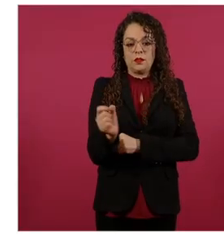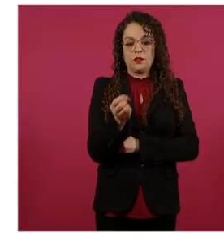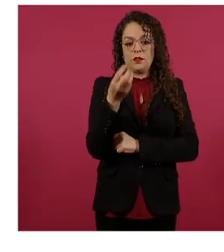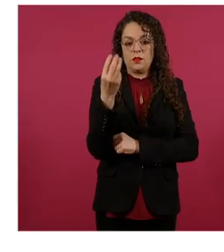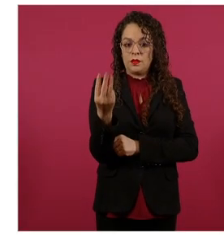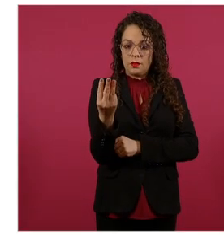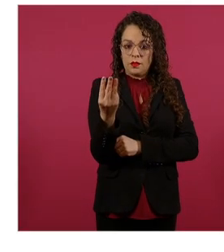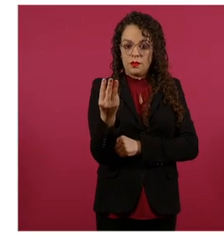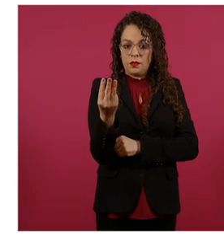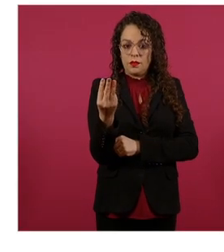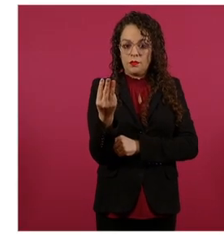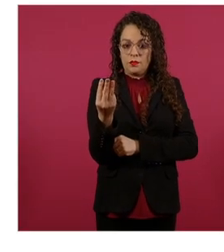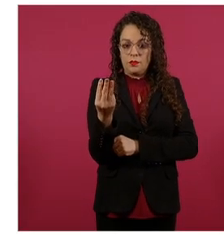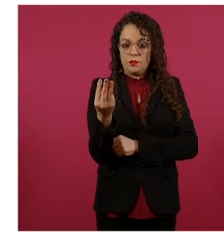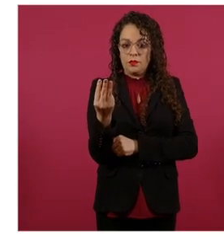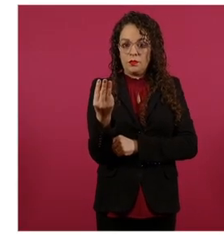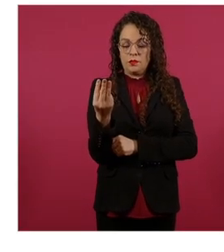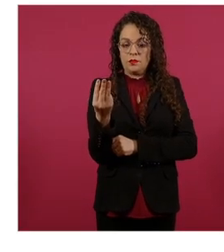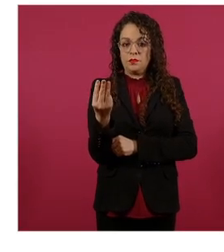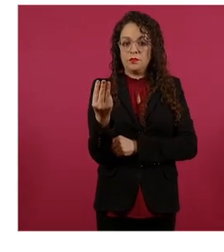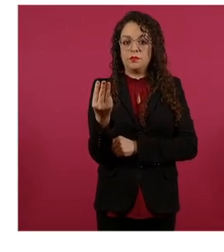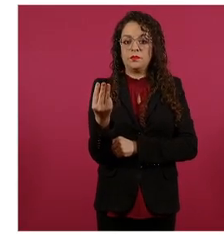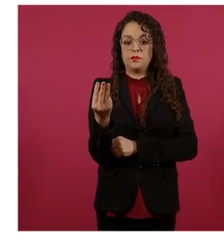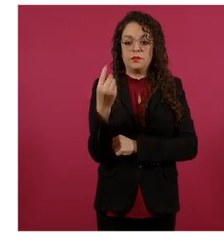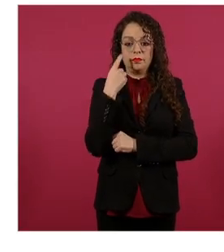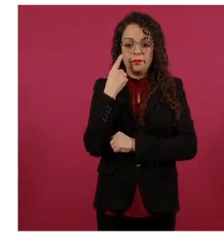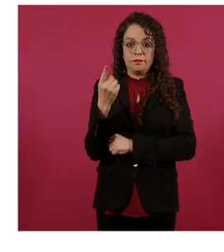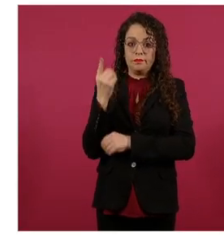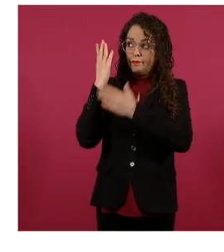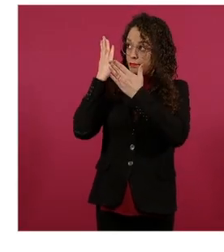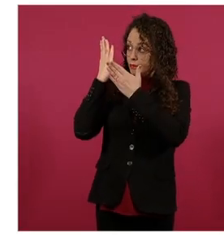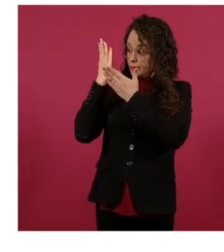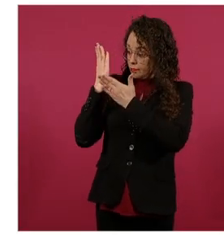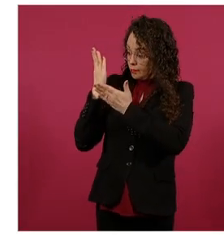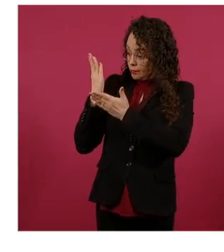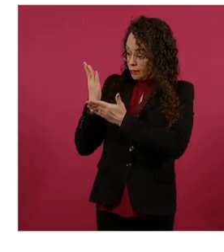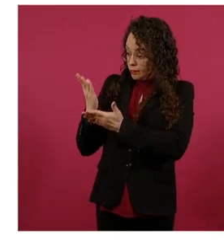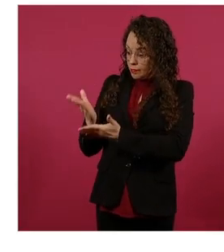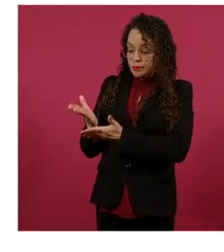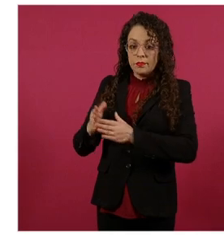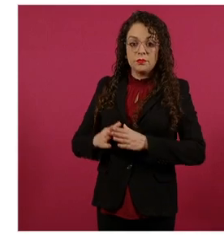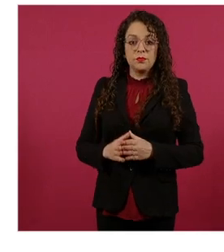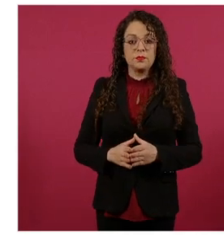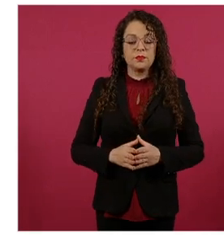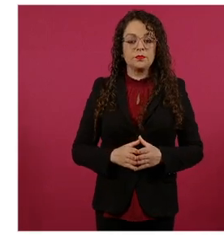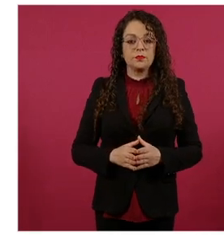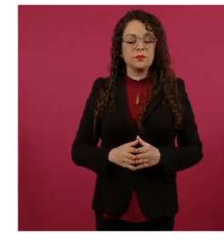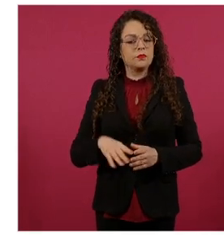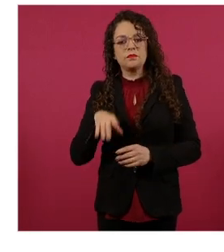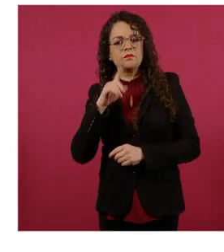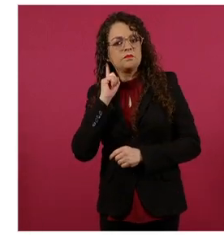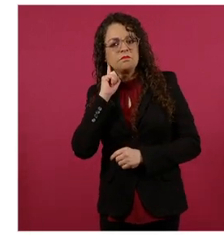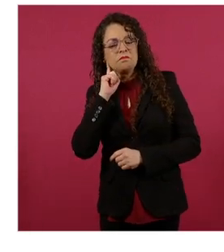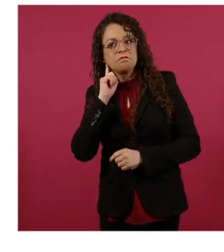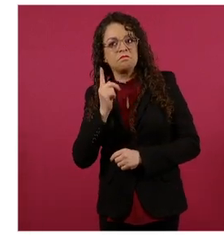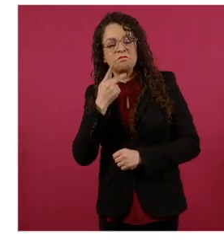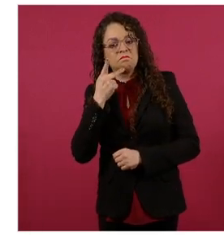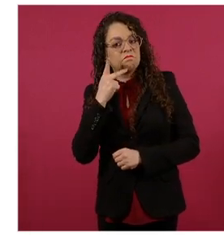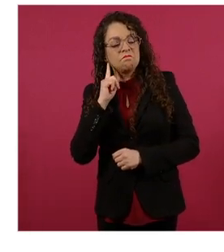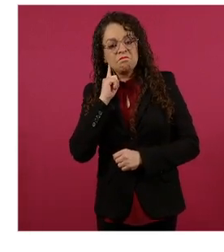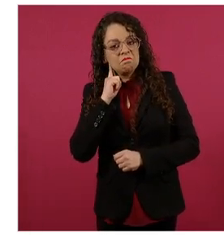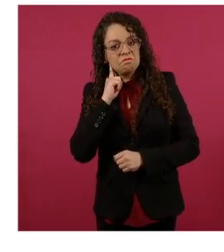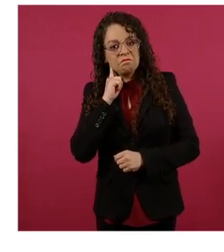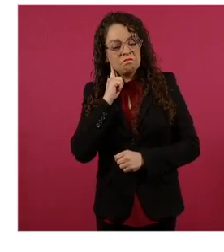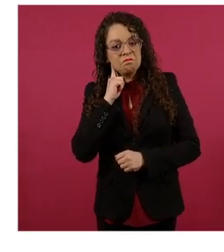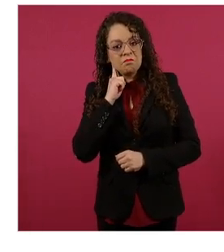eso de siglará es que entonces el PRI va a